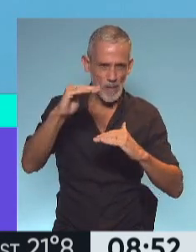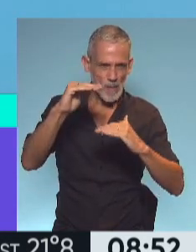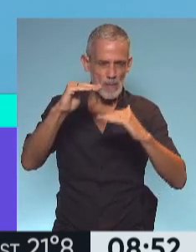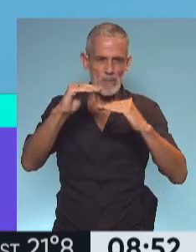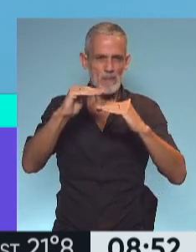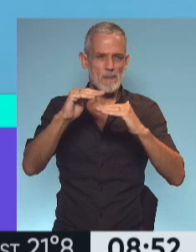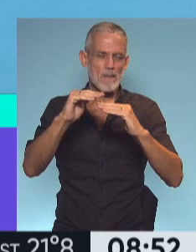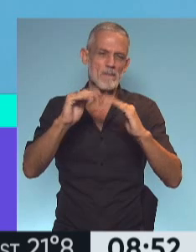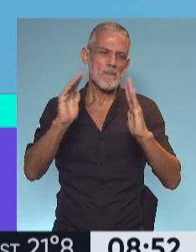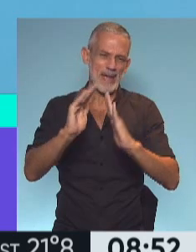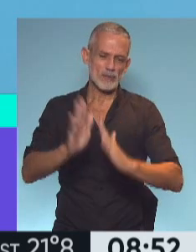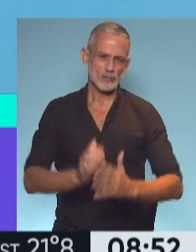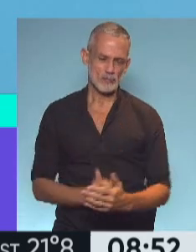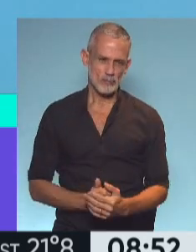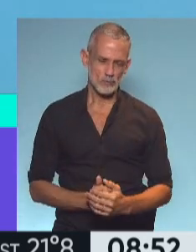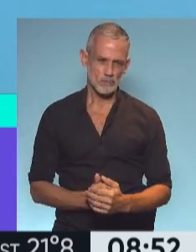sistema de salud.